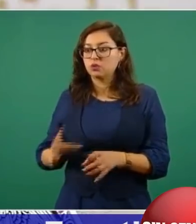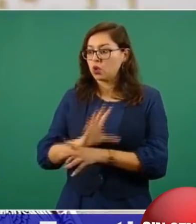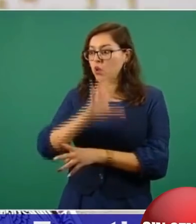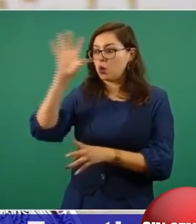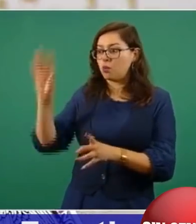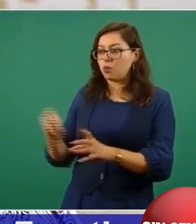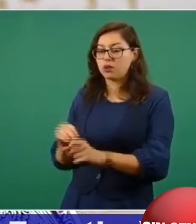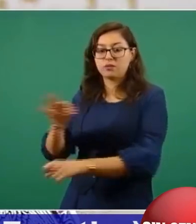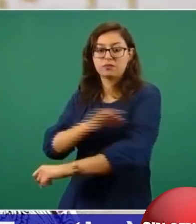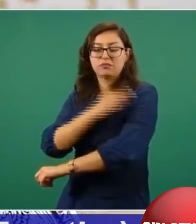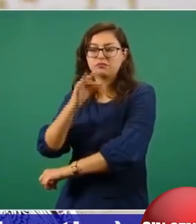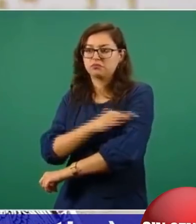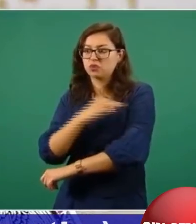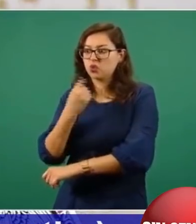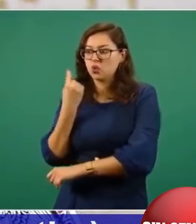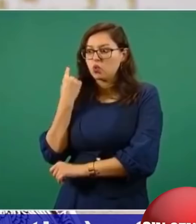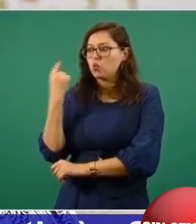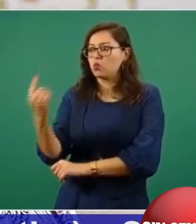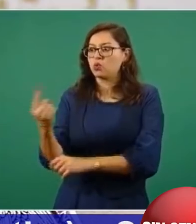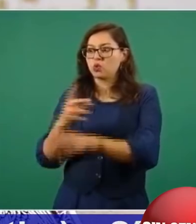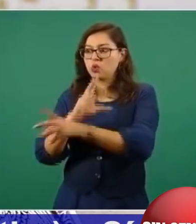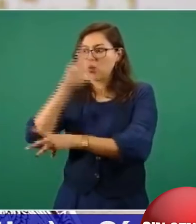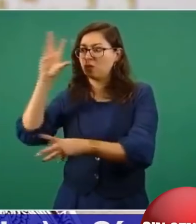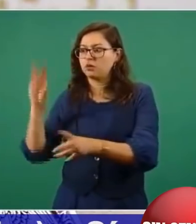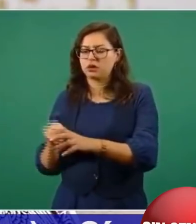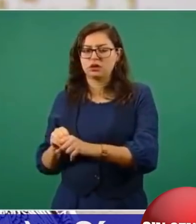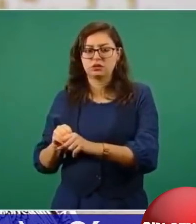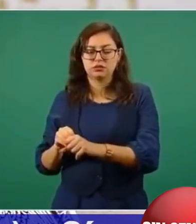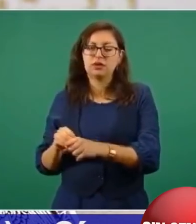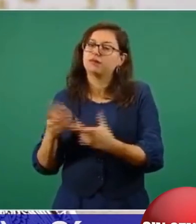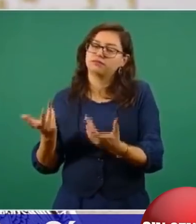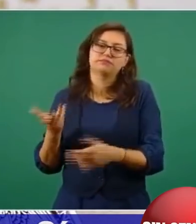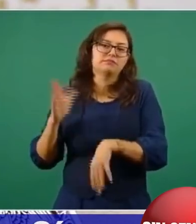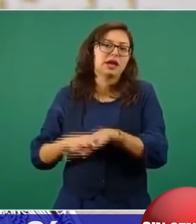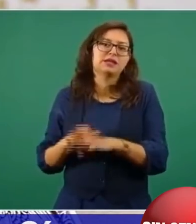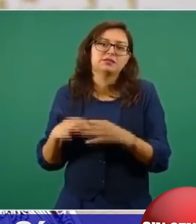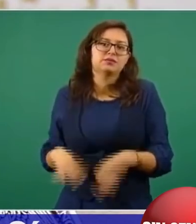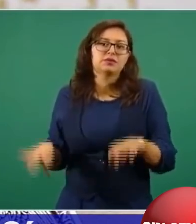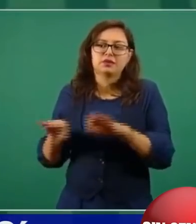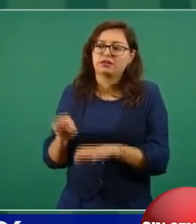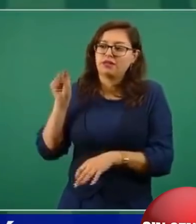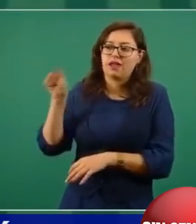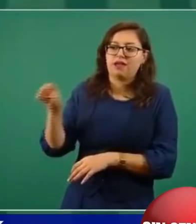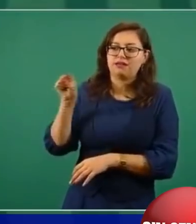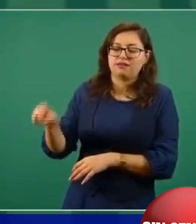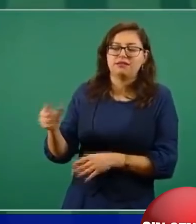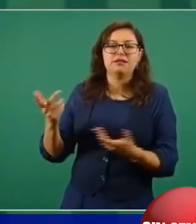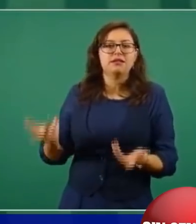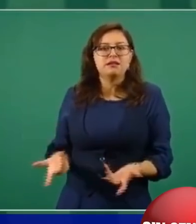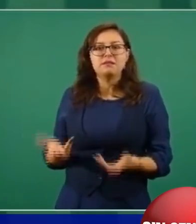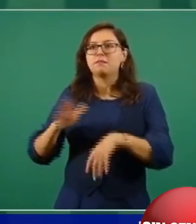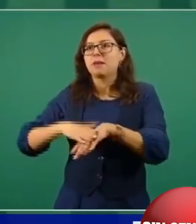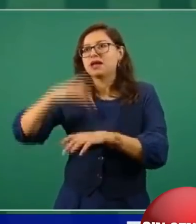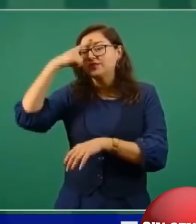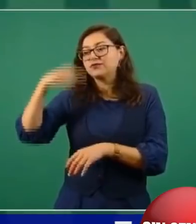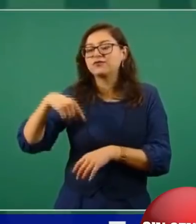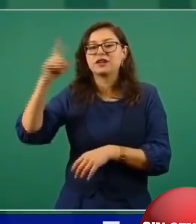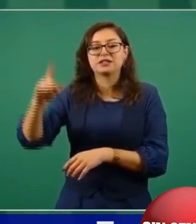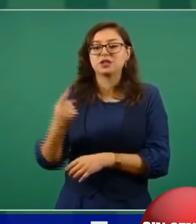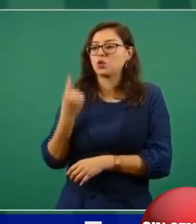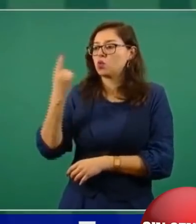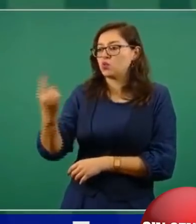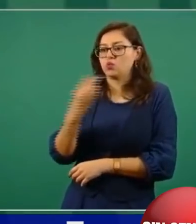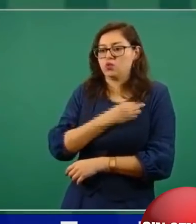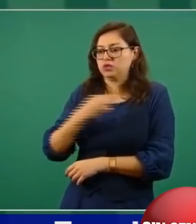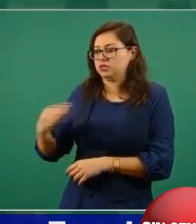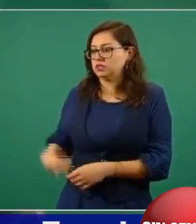términos de logística es mucho más conveniente llegar y agotar la necesidad de un municipio o una demarcación territorial,